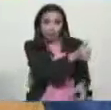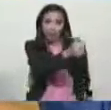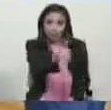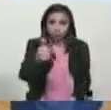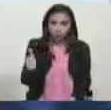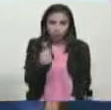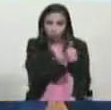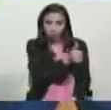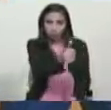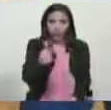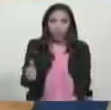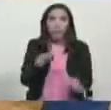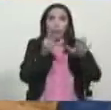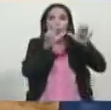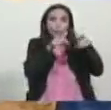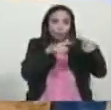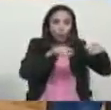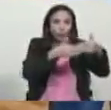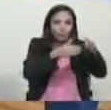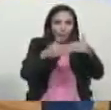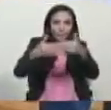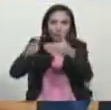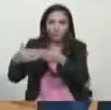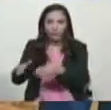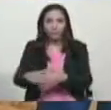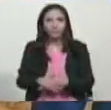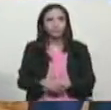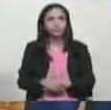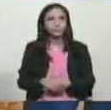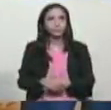Cada módulo tiene ocho galpones. Adelante, presidente.